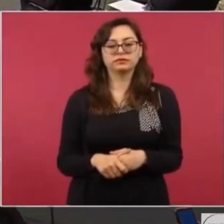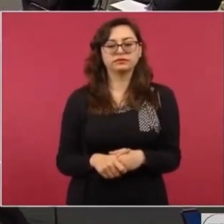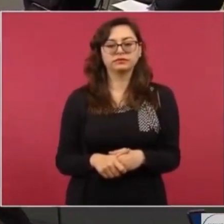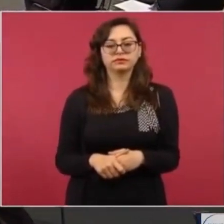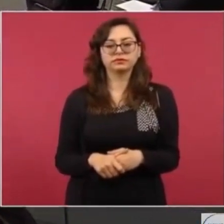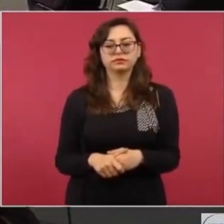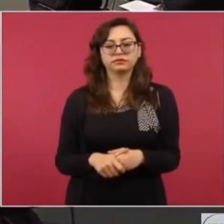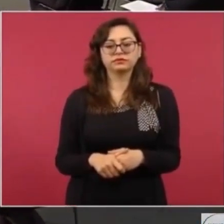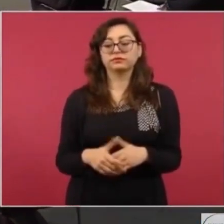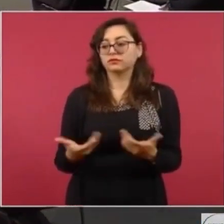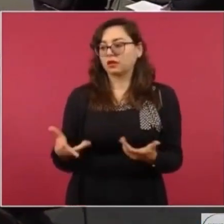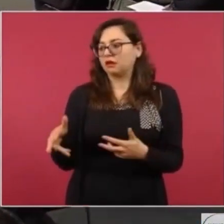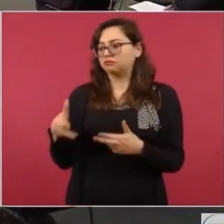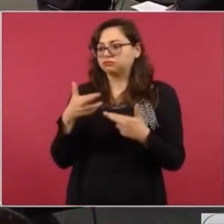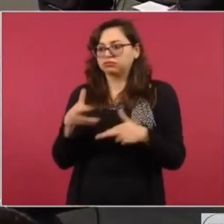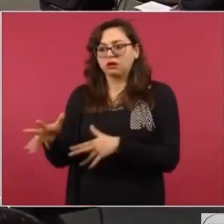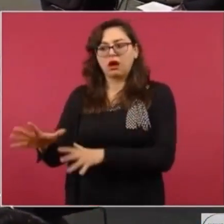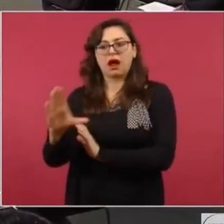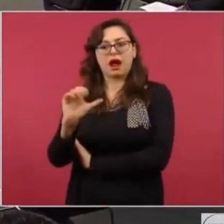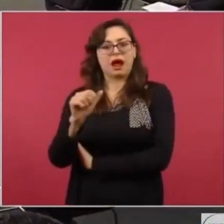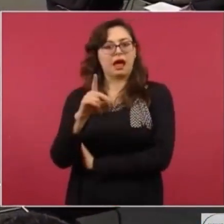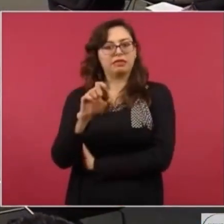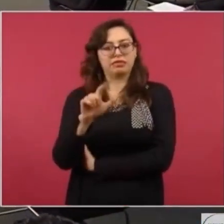el río Candelaria,